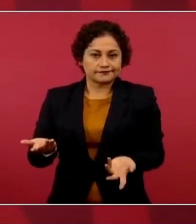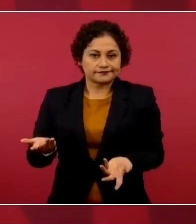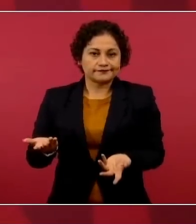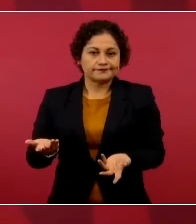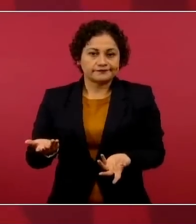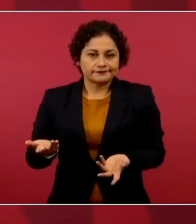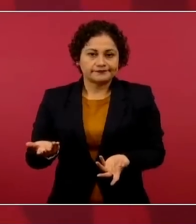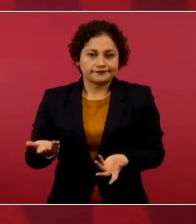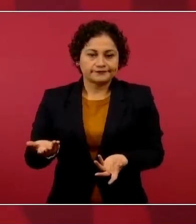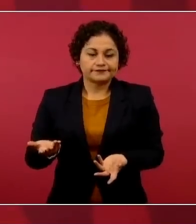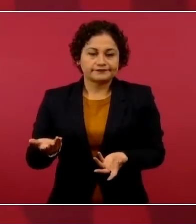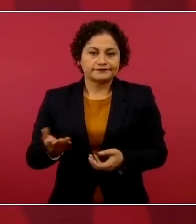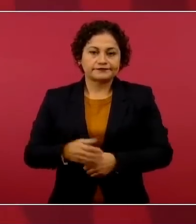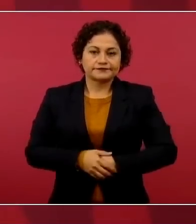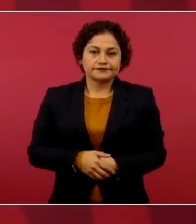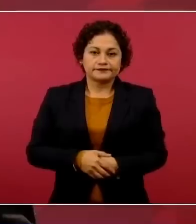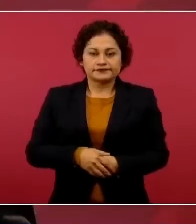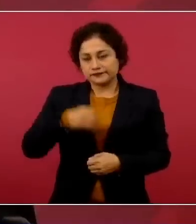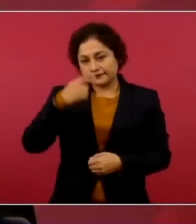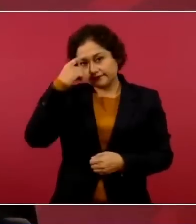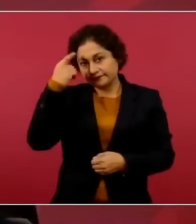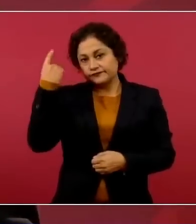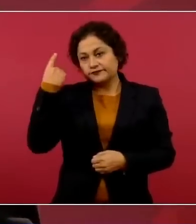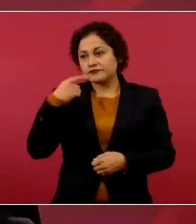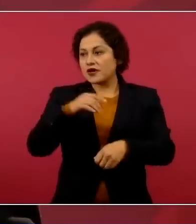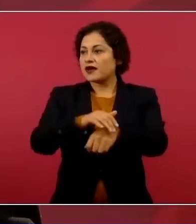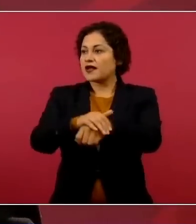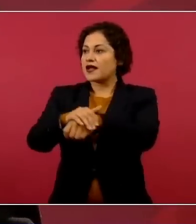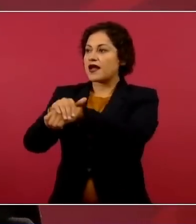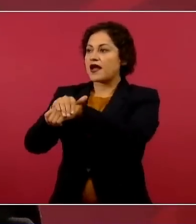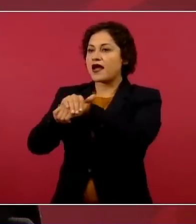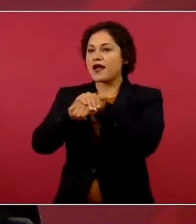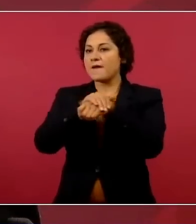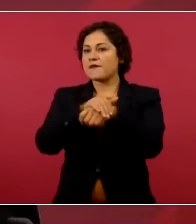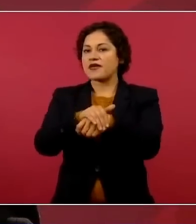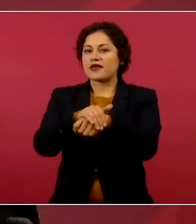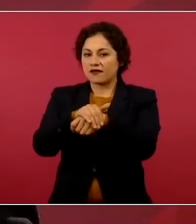para tener a los amigos,